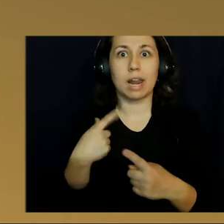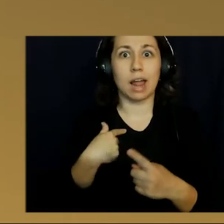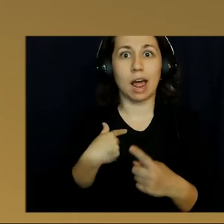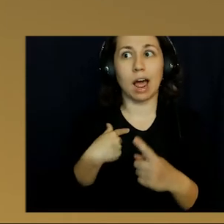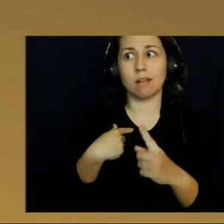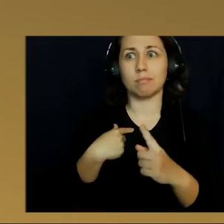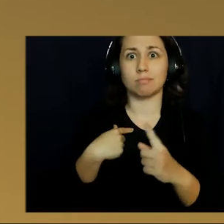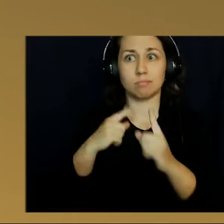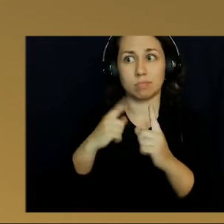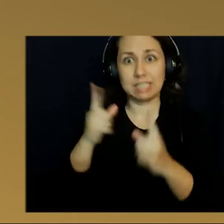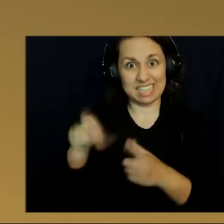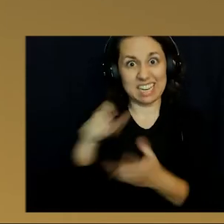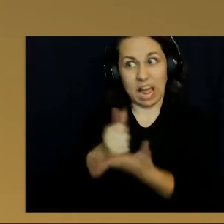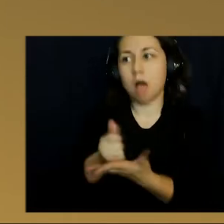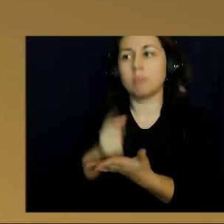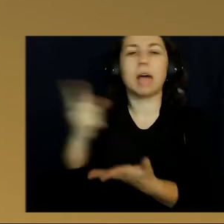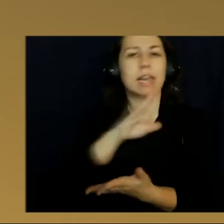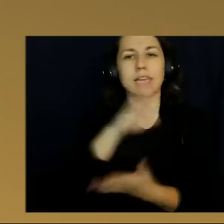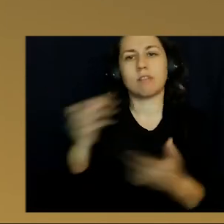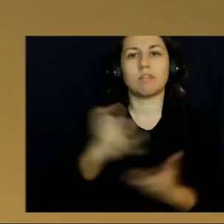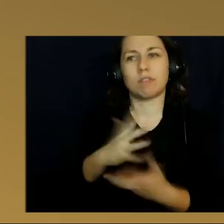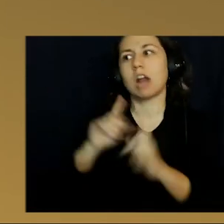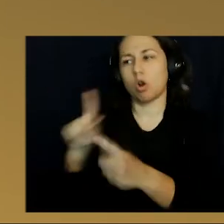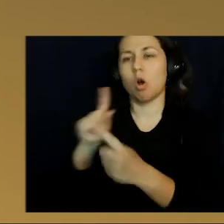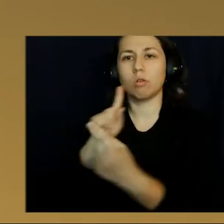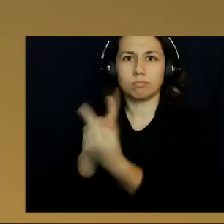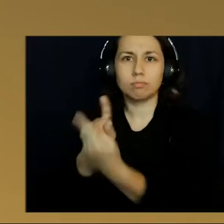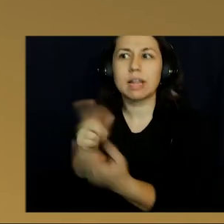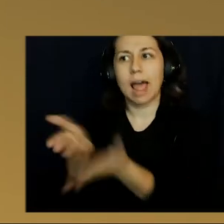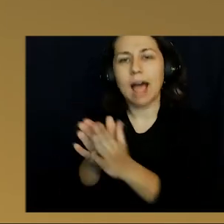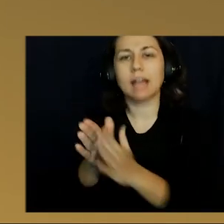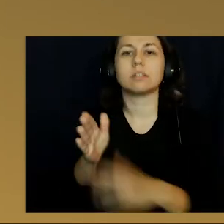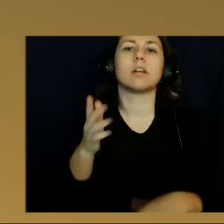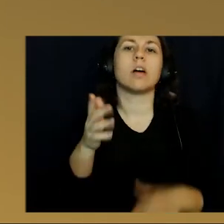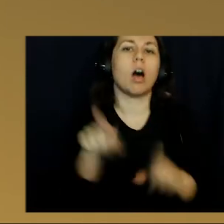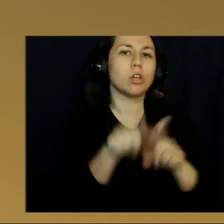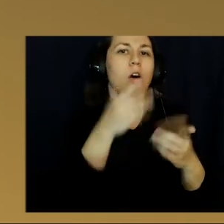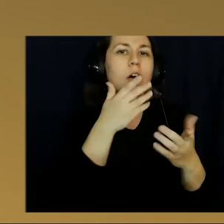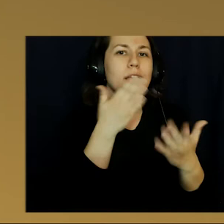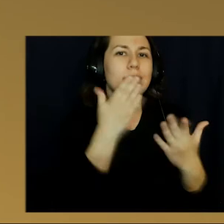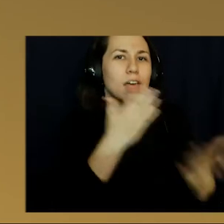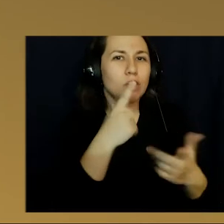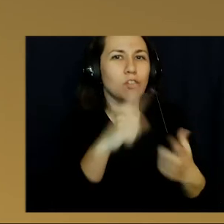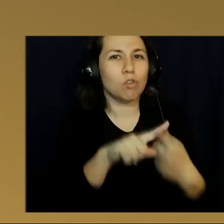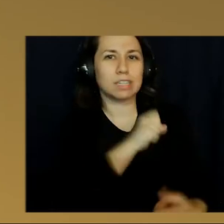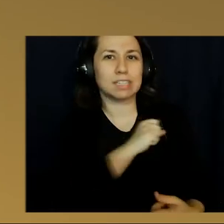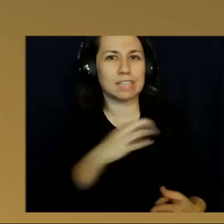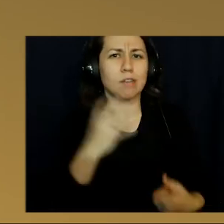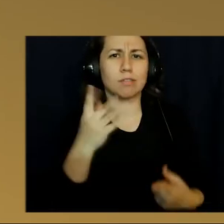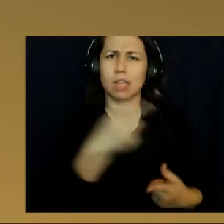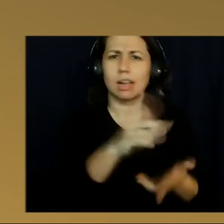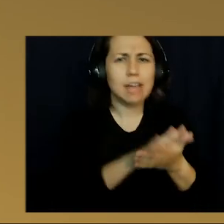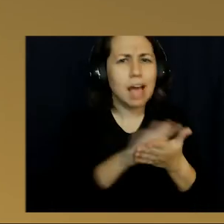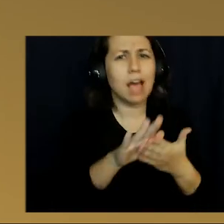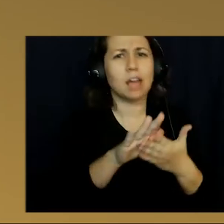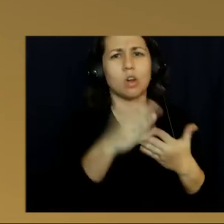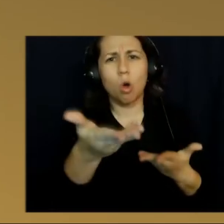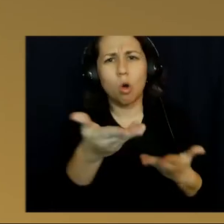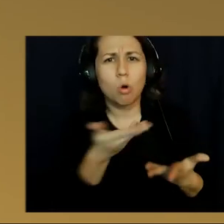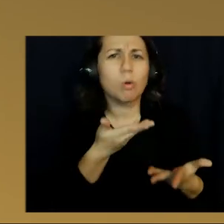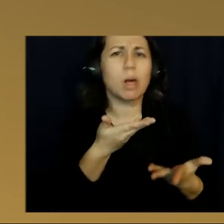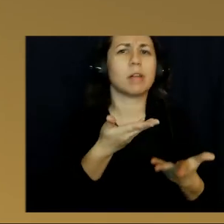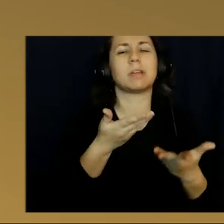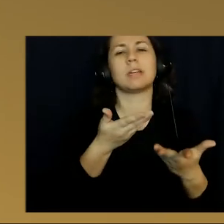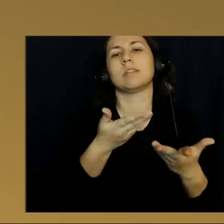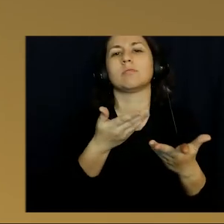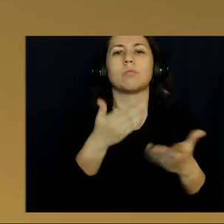necesito ayuda. Siempre puedo ir con ellos y gracias a todo el personal en Godínez por ser buenos y ayudarme en